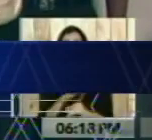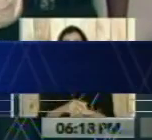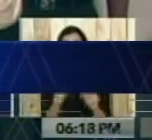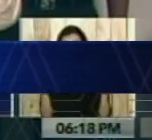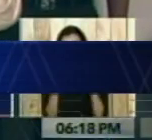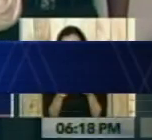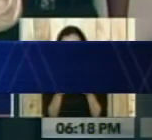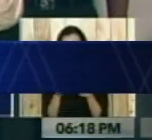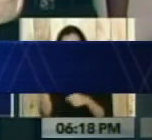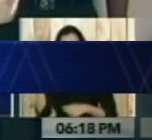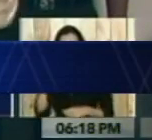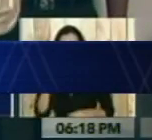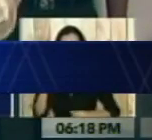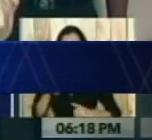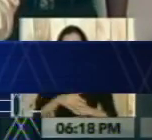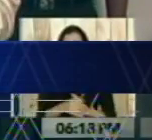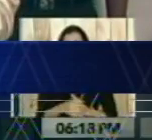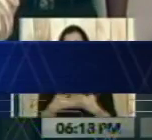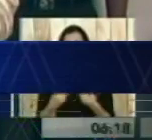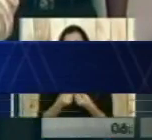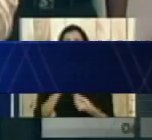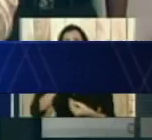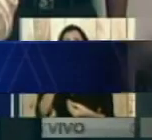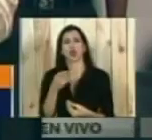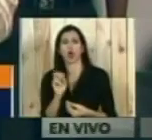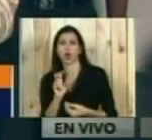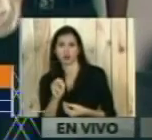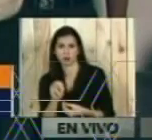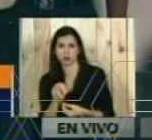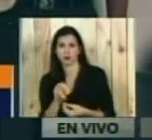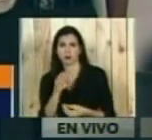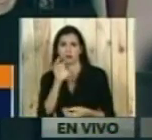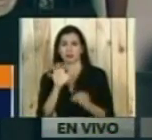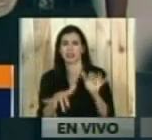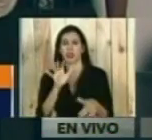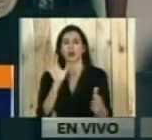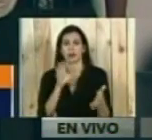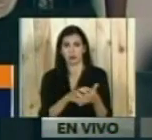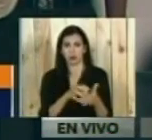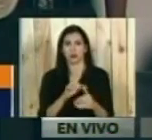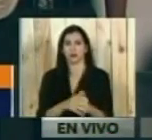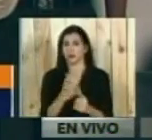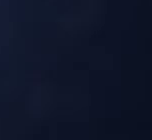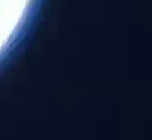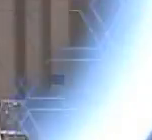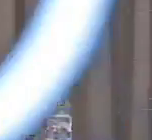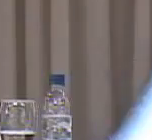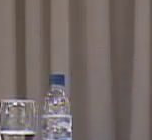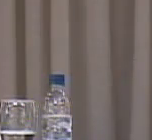arranque, presidente Nicolás Maduro calificó como positivo proceso de diálogo.